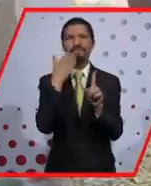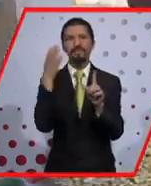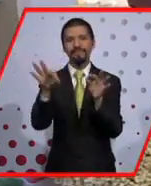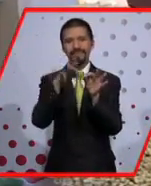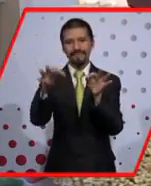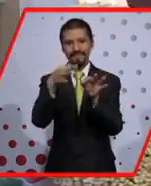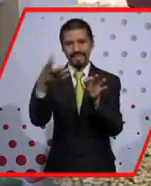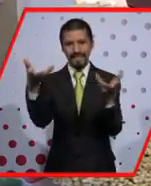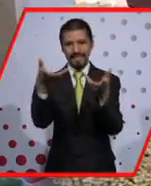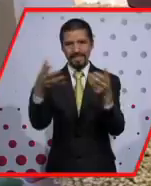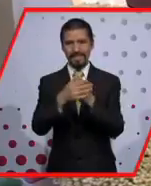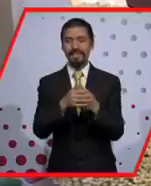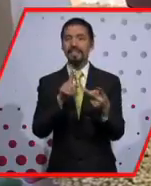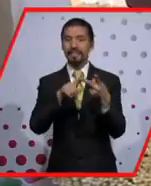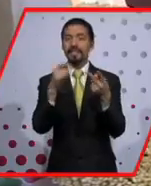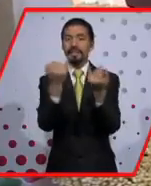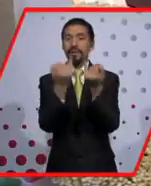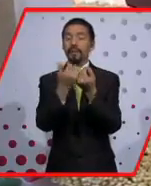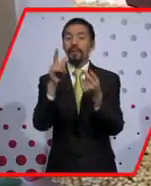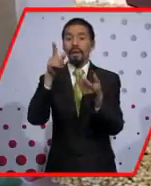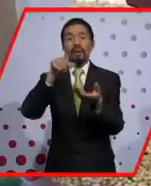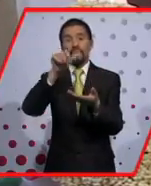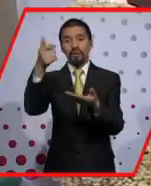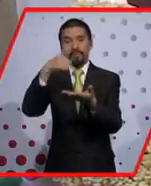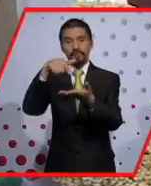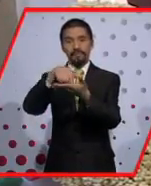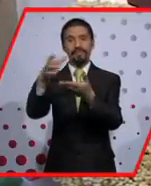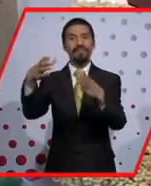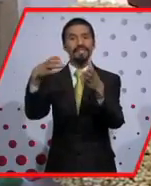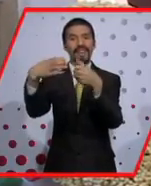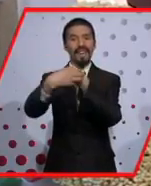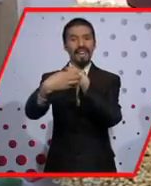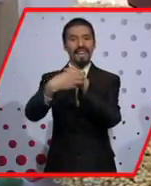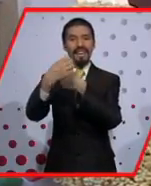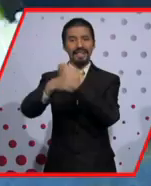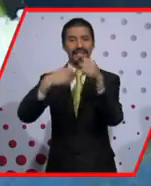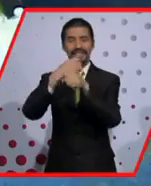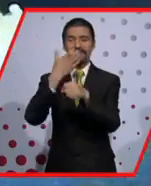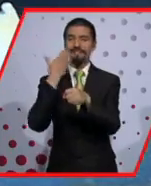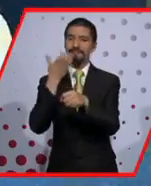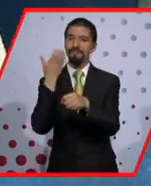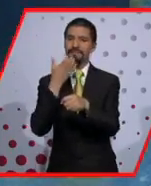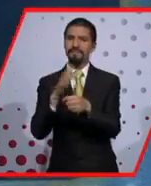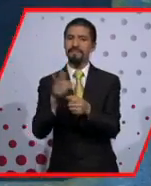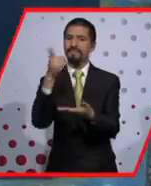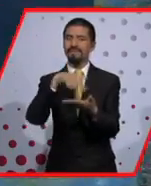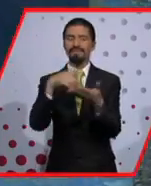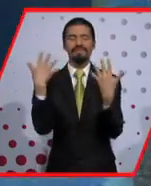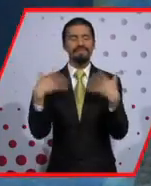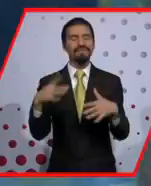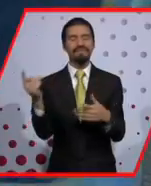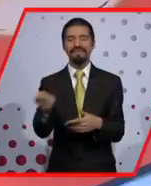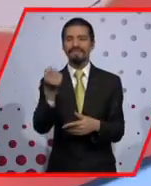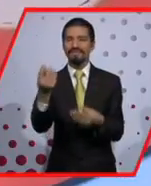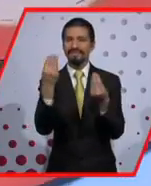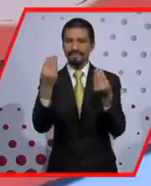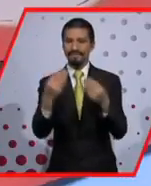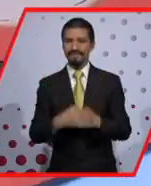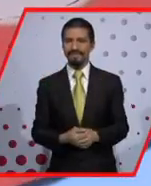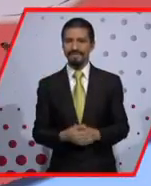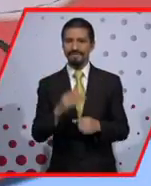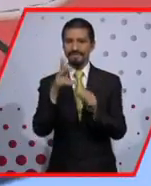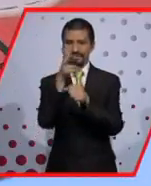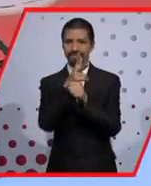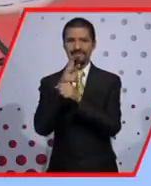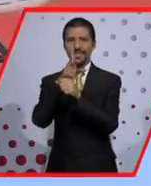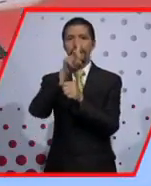buey, donde se da un caldo muy tradicional de cada año, que ya es una costumbre de años. Un lugar lleno de tradición. Con